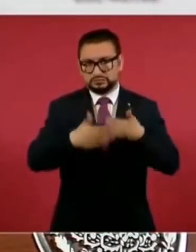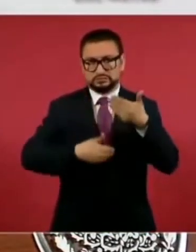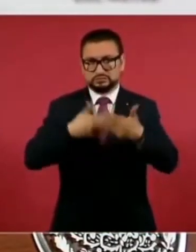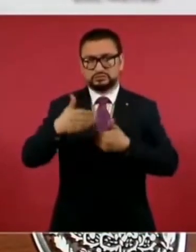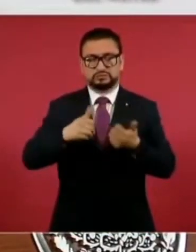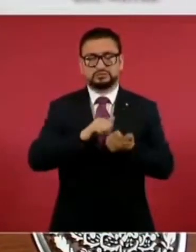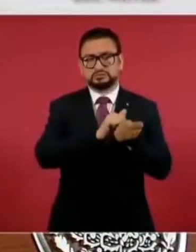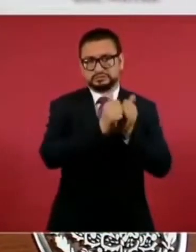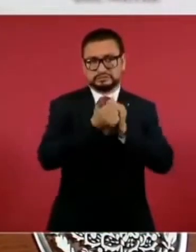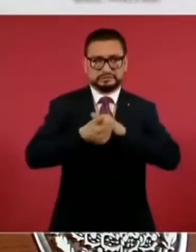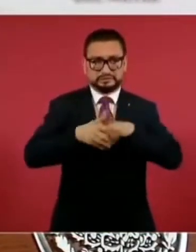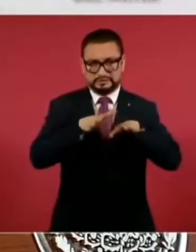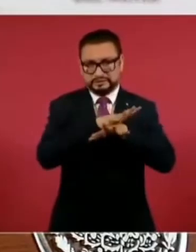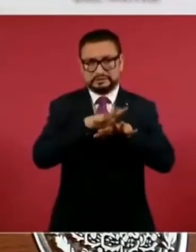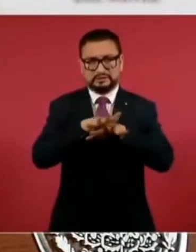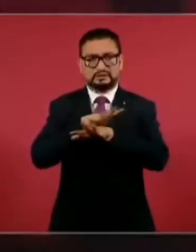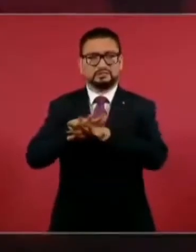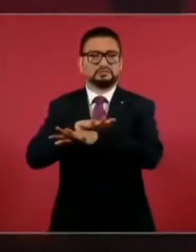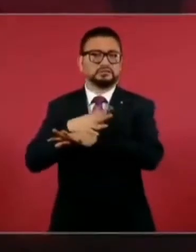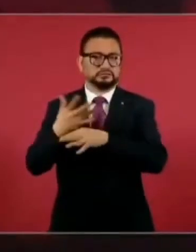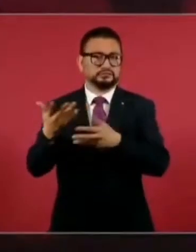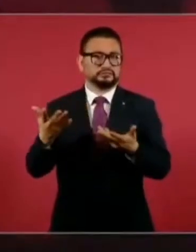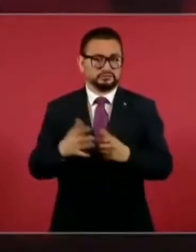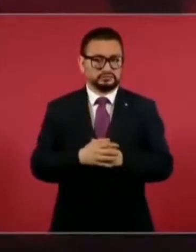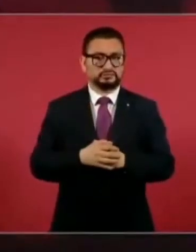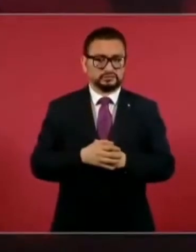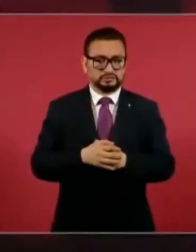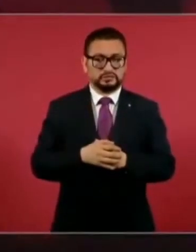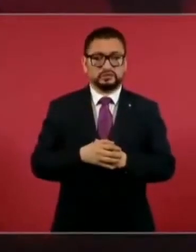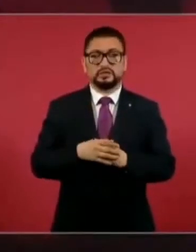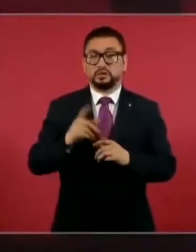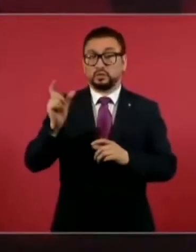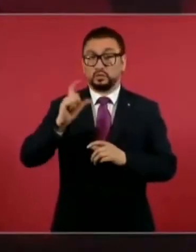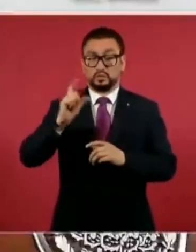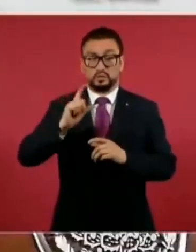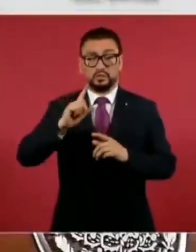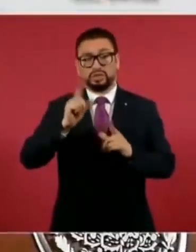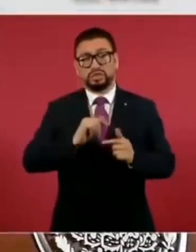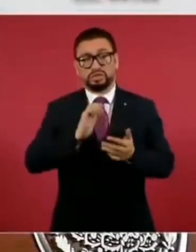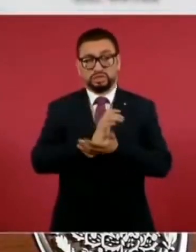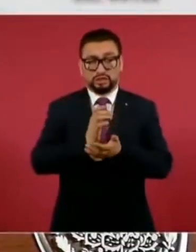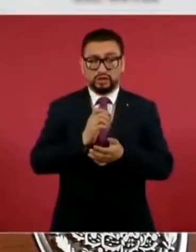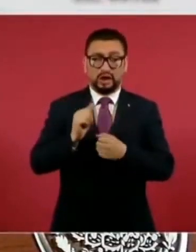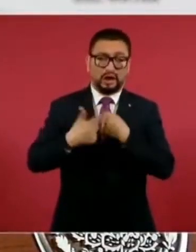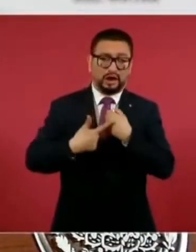transformación, se tienen que pagar cuotas de humillación.